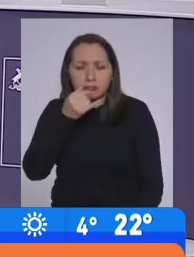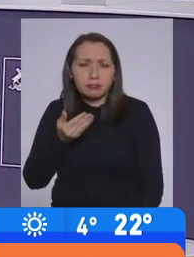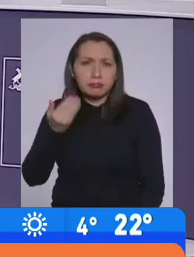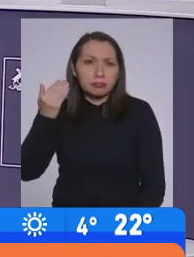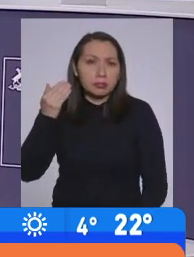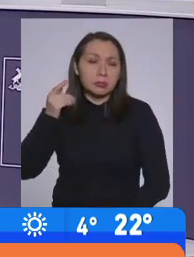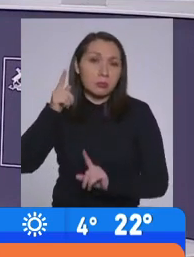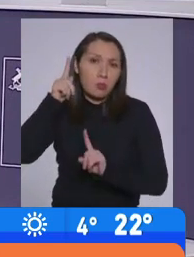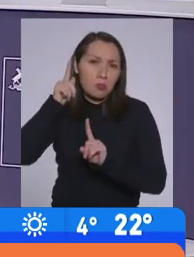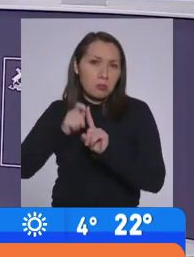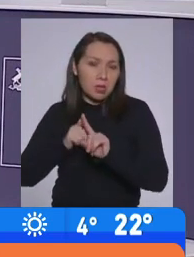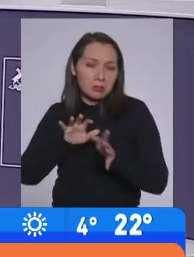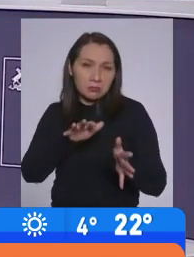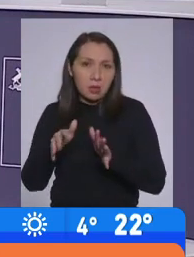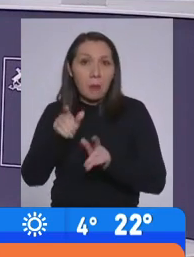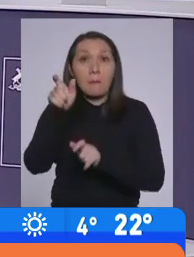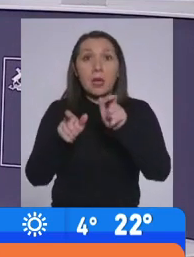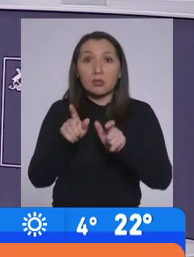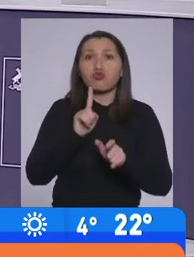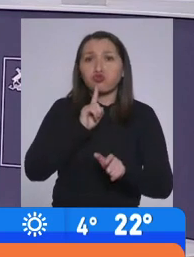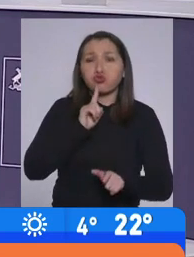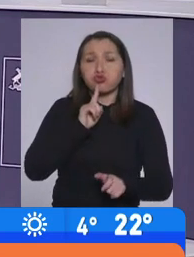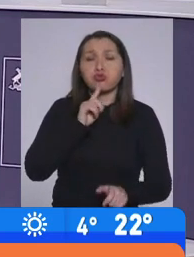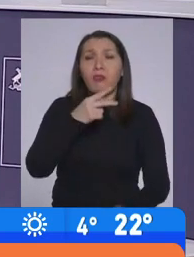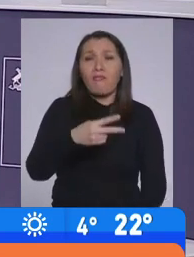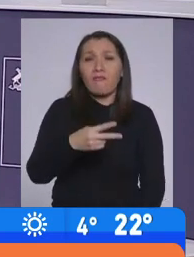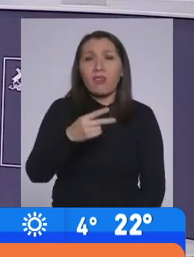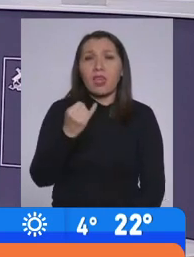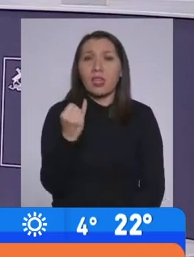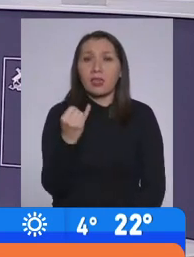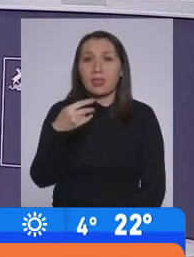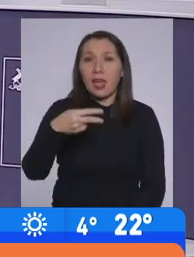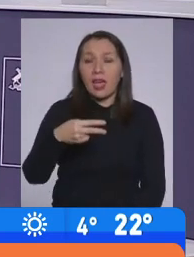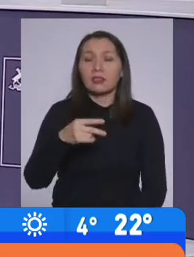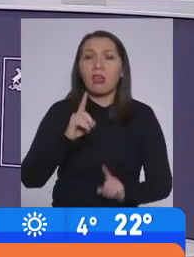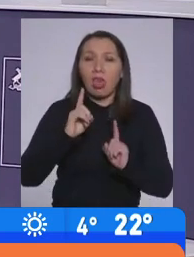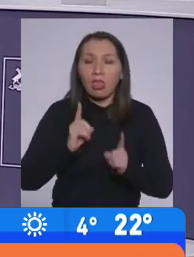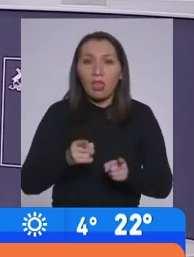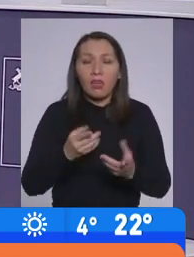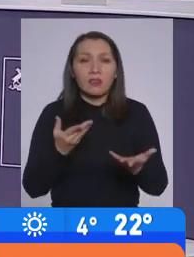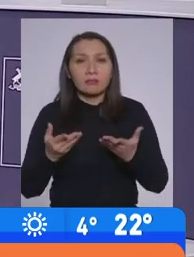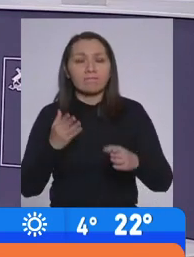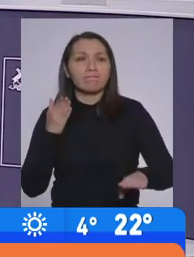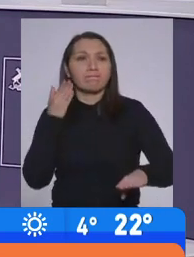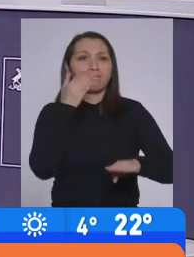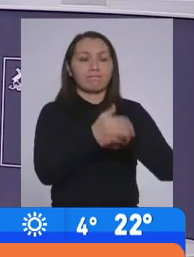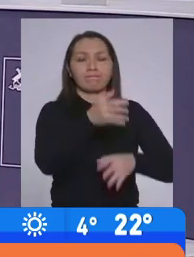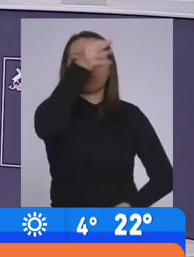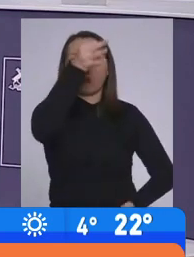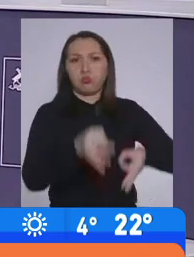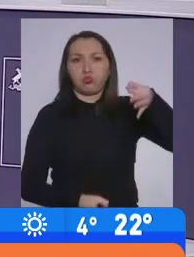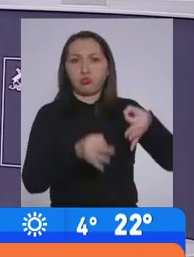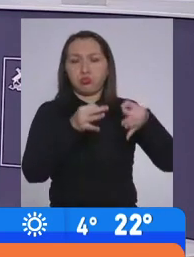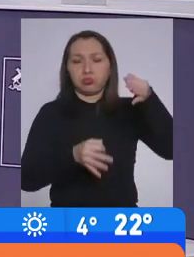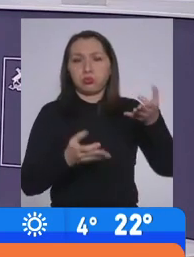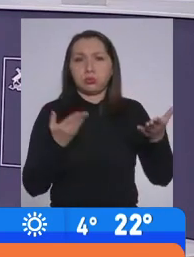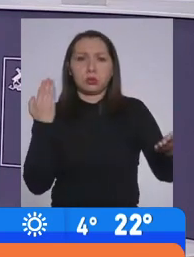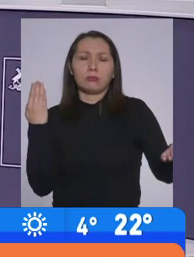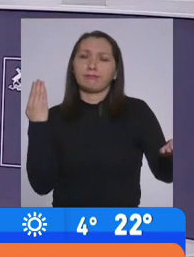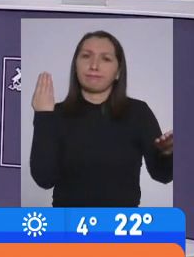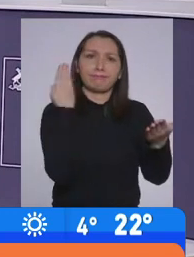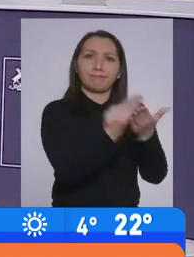mes en específico de personas viviendo con vih han tenido que recurrir a los tribunales de justicia para